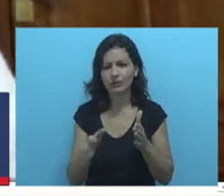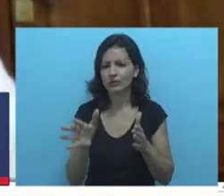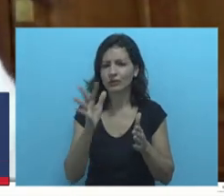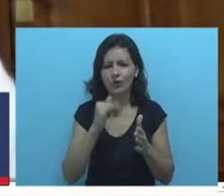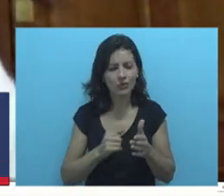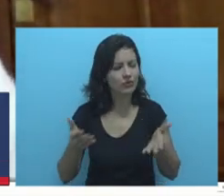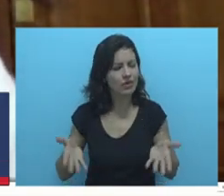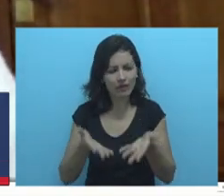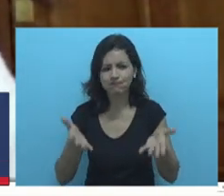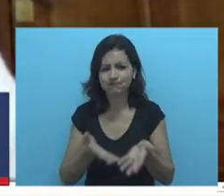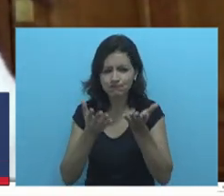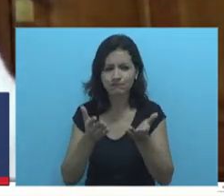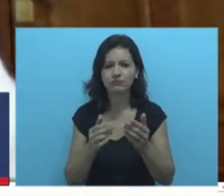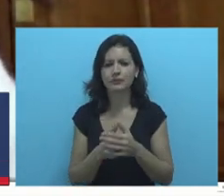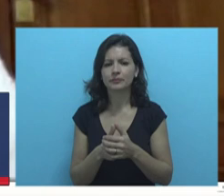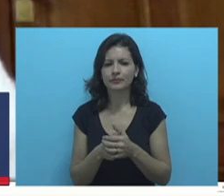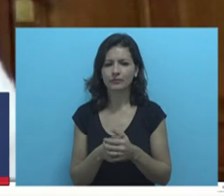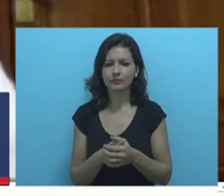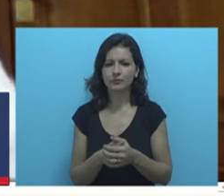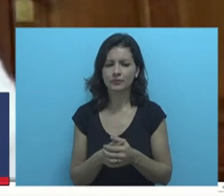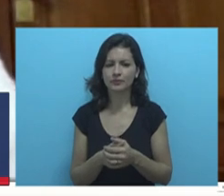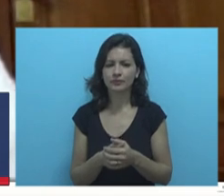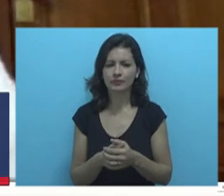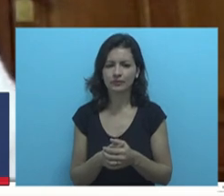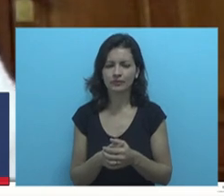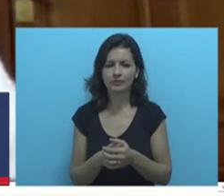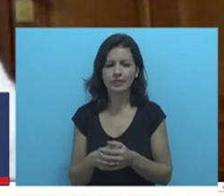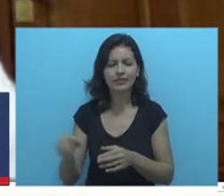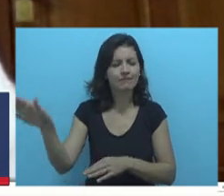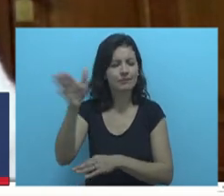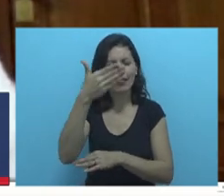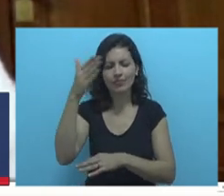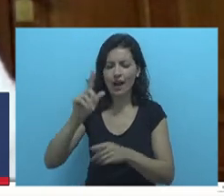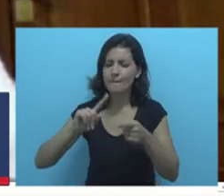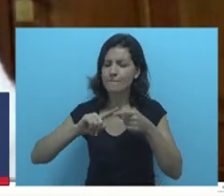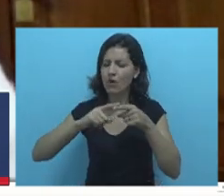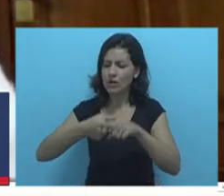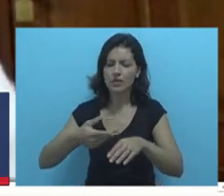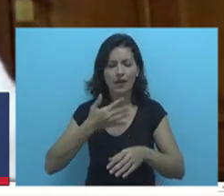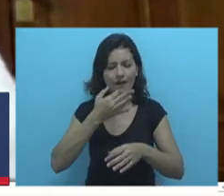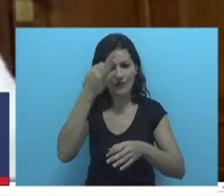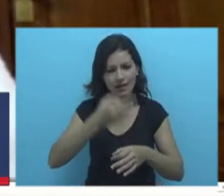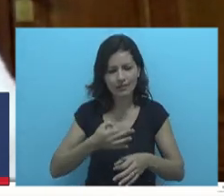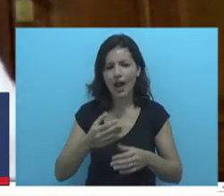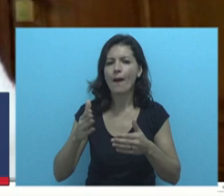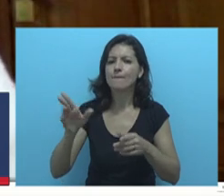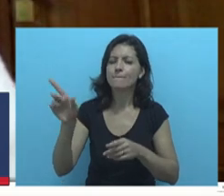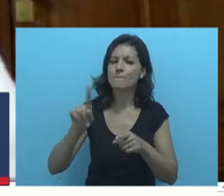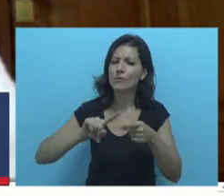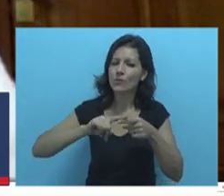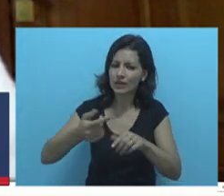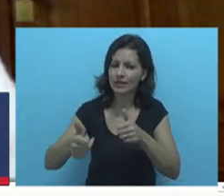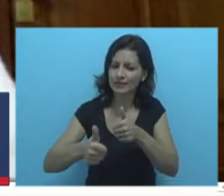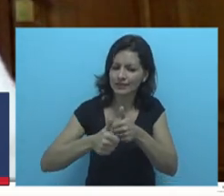saliendo para adelante, todos los días peleándolo un poco más, pero levantando bien alto esas banderas de la política honesta, de la política cercana, de esa